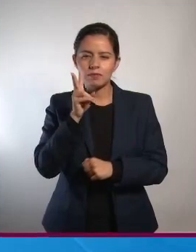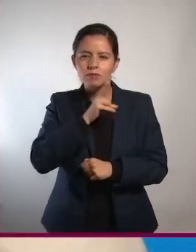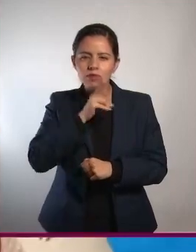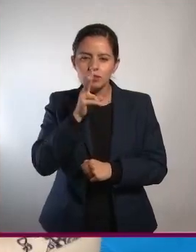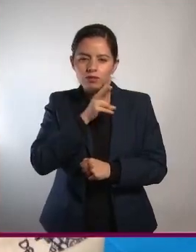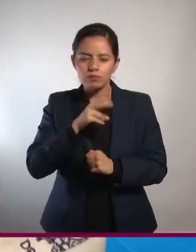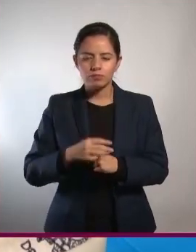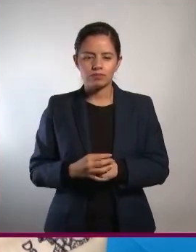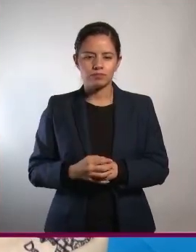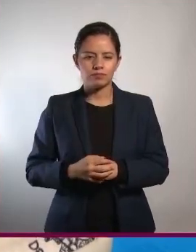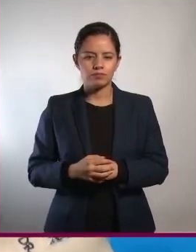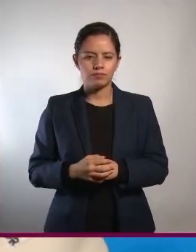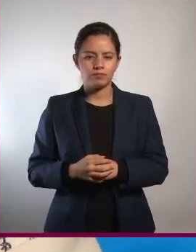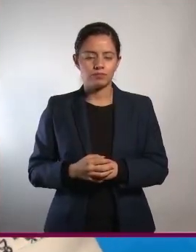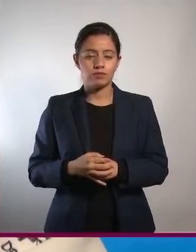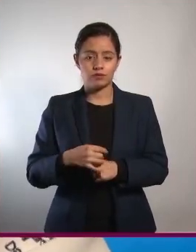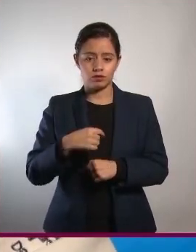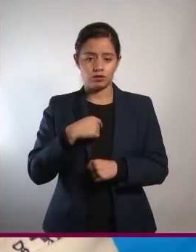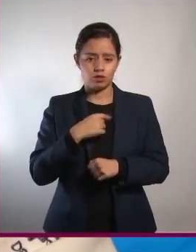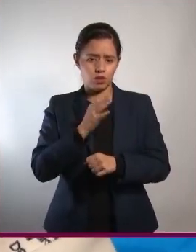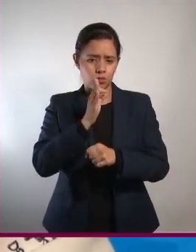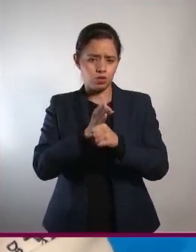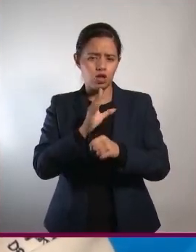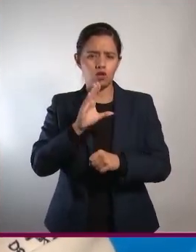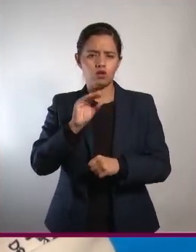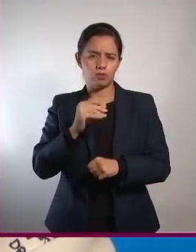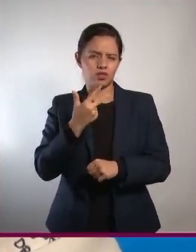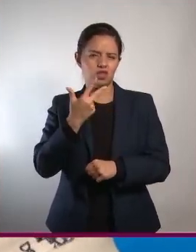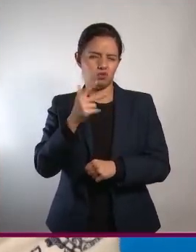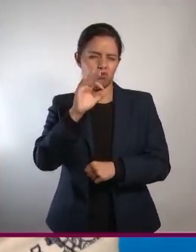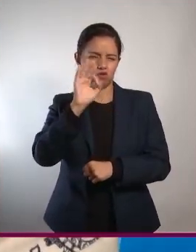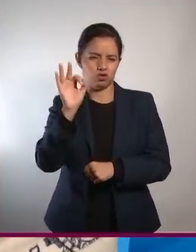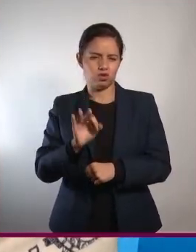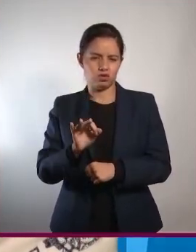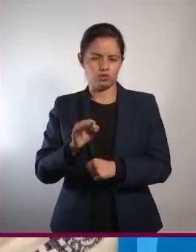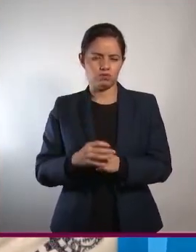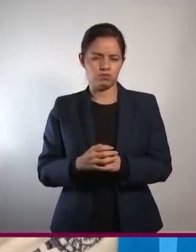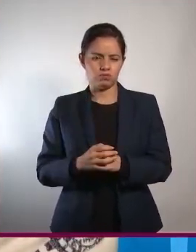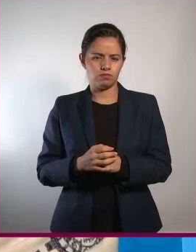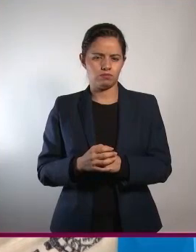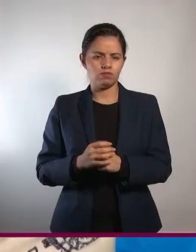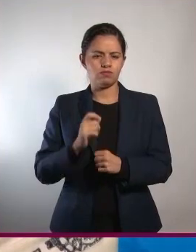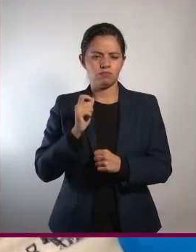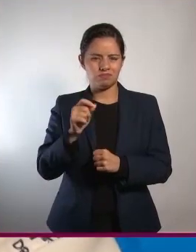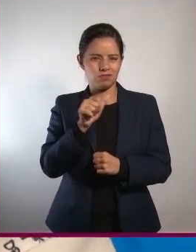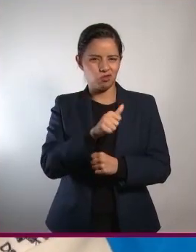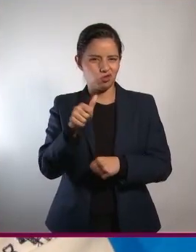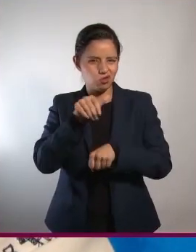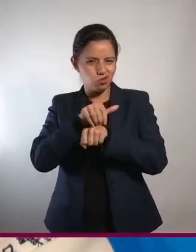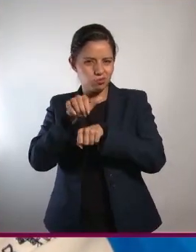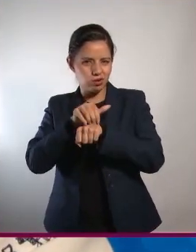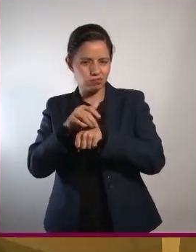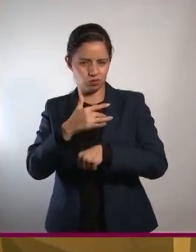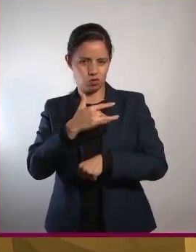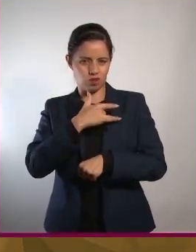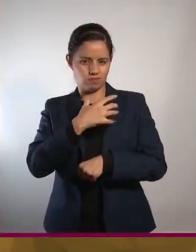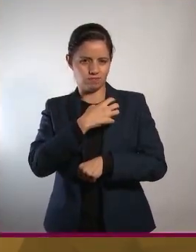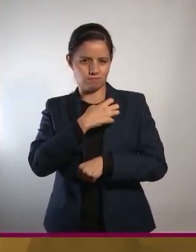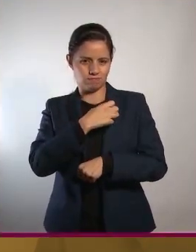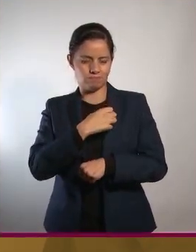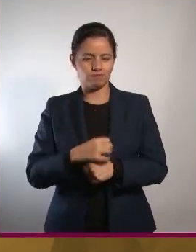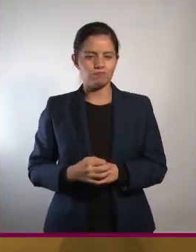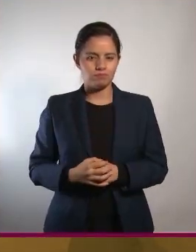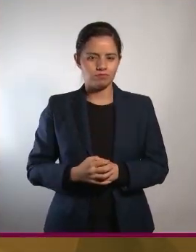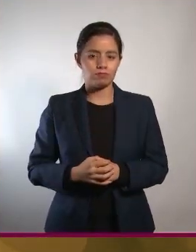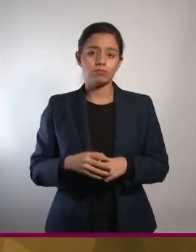oxígeno, que en mi caso es 98%. El otro número es la frecuencia cardíaca.